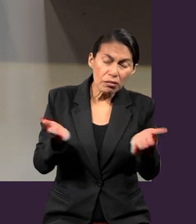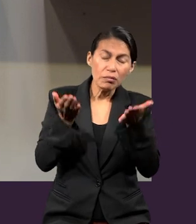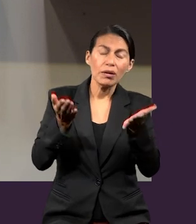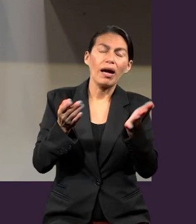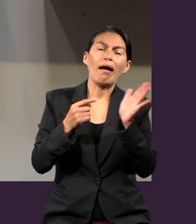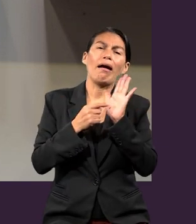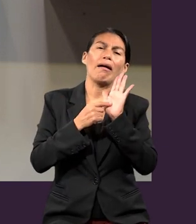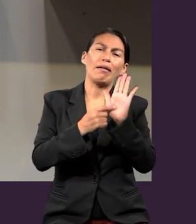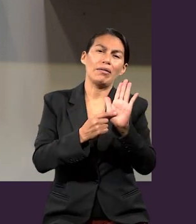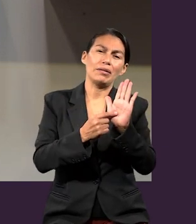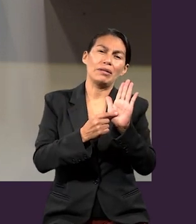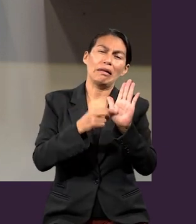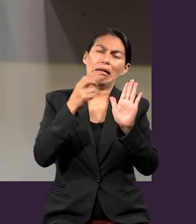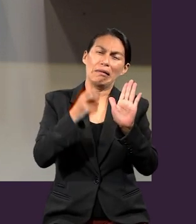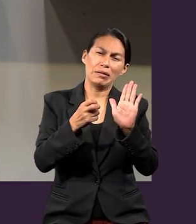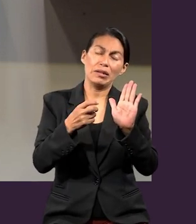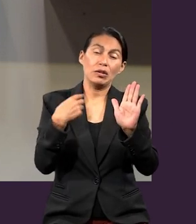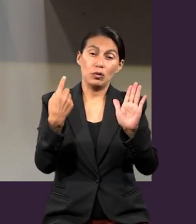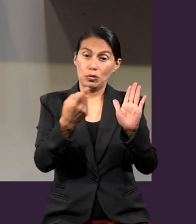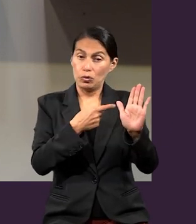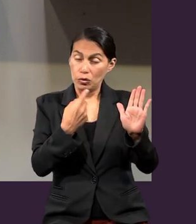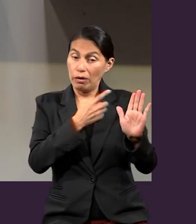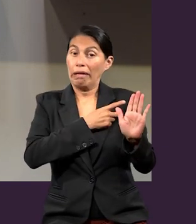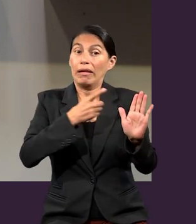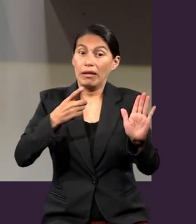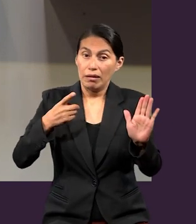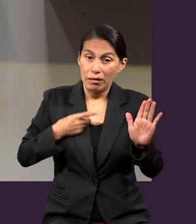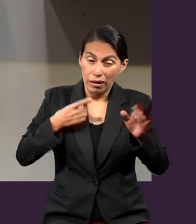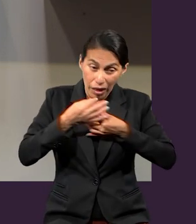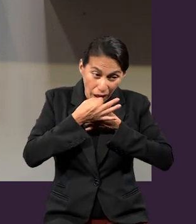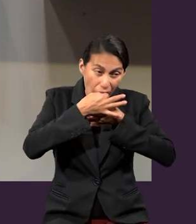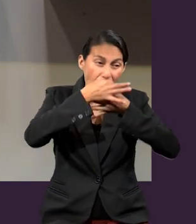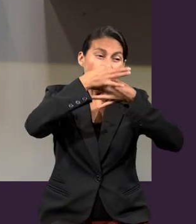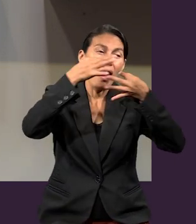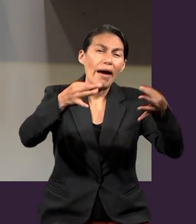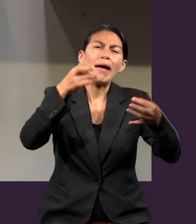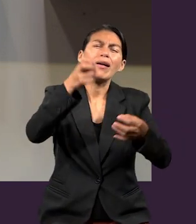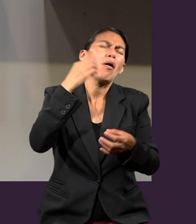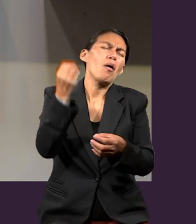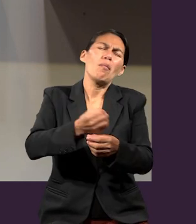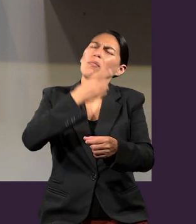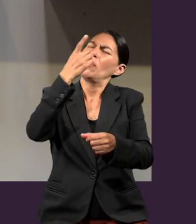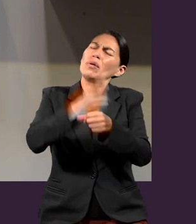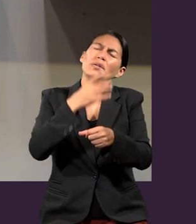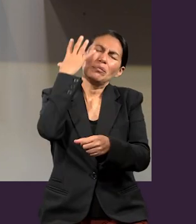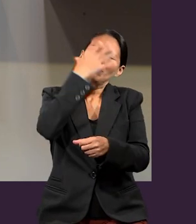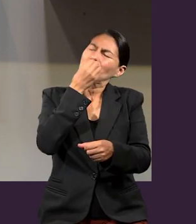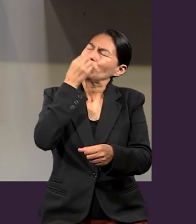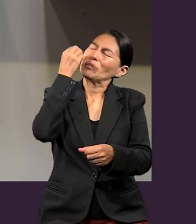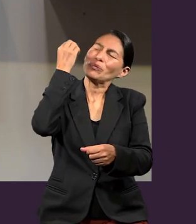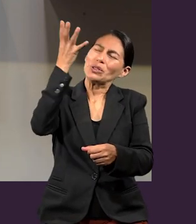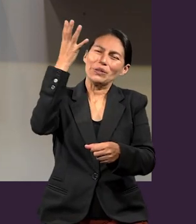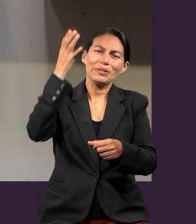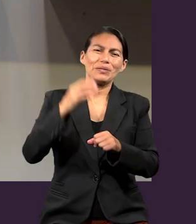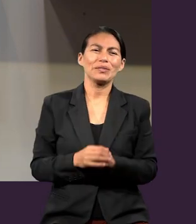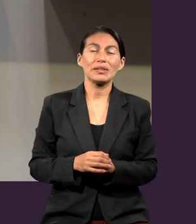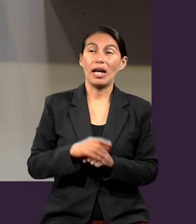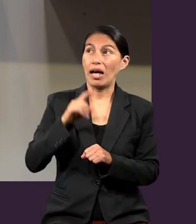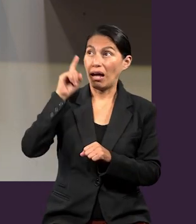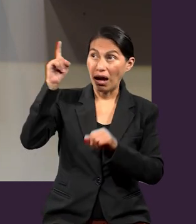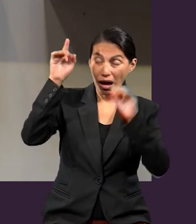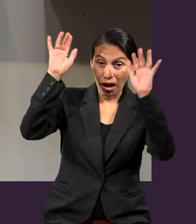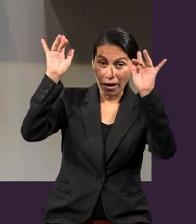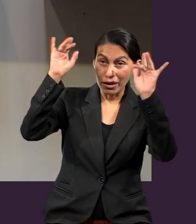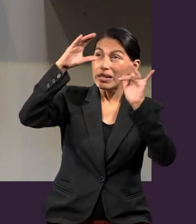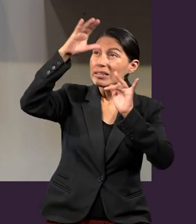exhorta, encontramos entonces es nuestro deber. Es nuestro privilegio. Es algo que